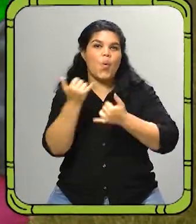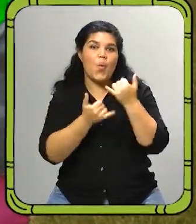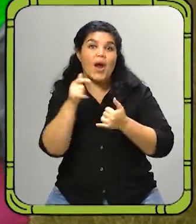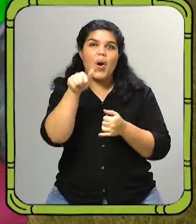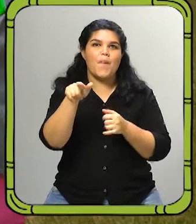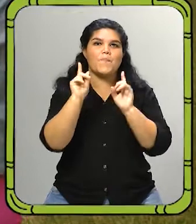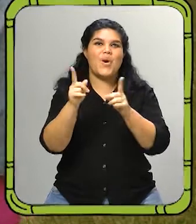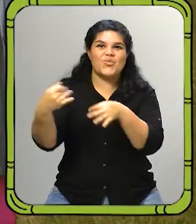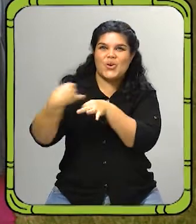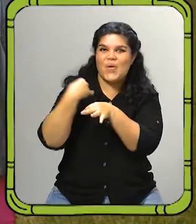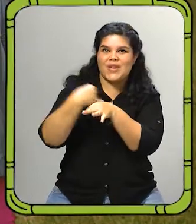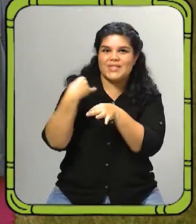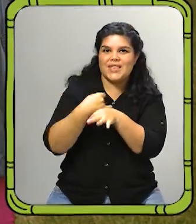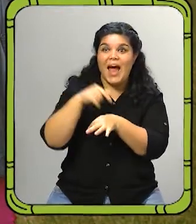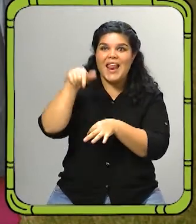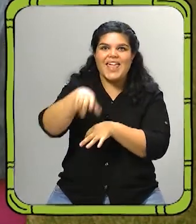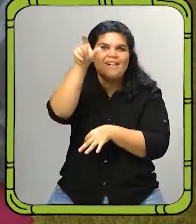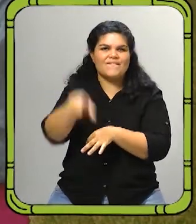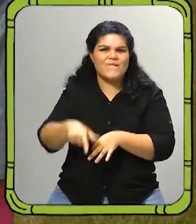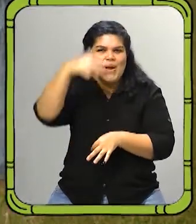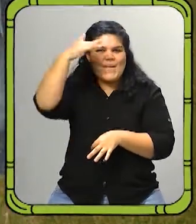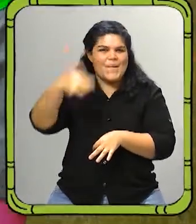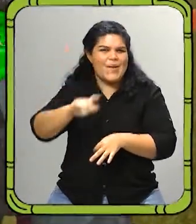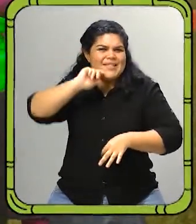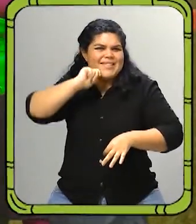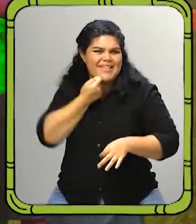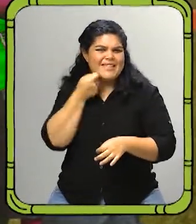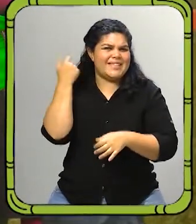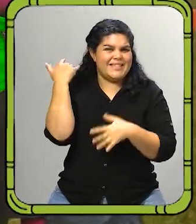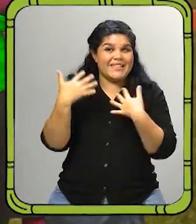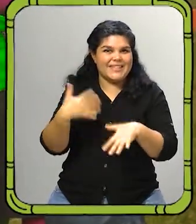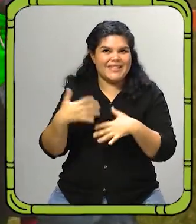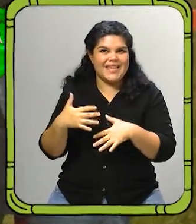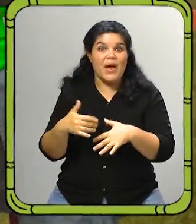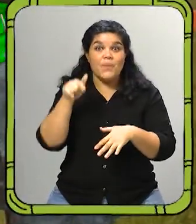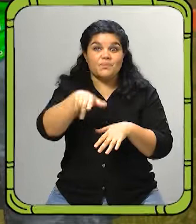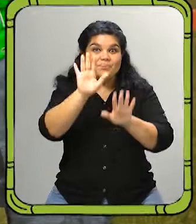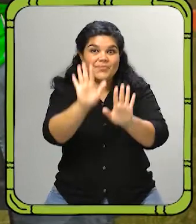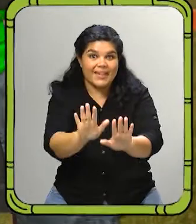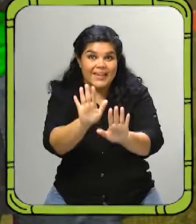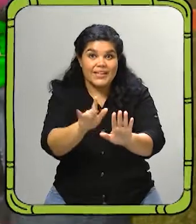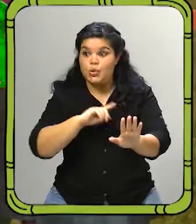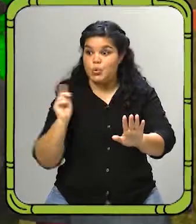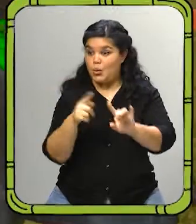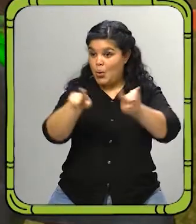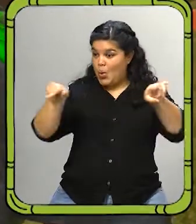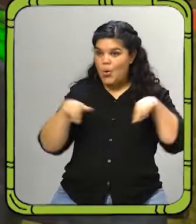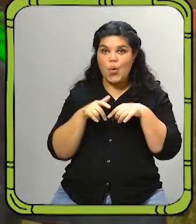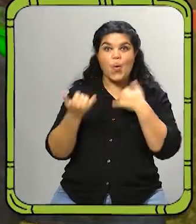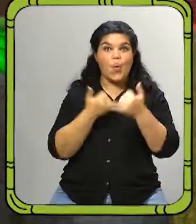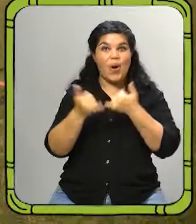porque es Reterri Fantástico. Yo te lo dije que es Reterri Fantástico, Ustedes quédense por acá que nosotros vamos a jugar acá en este lugar que está buenísimo.